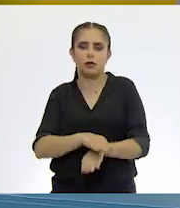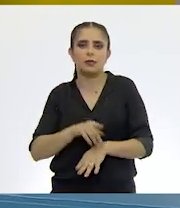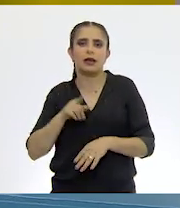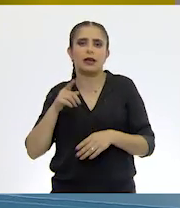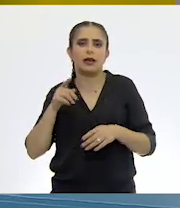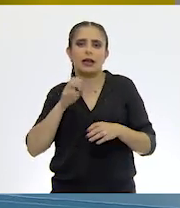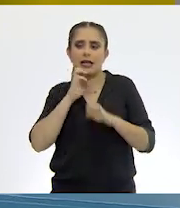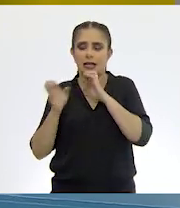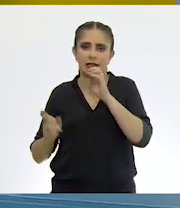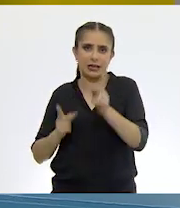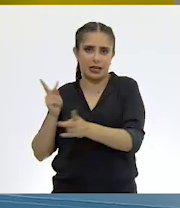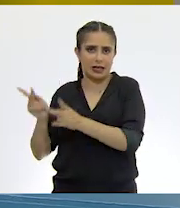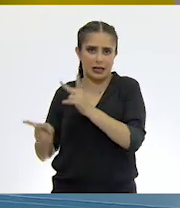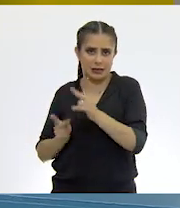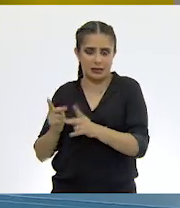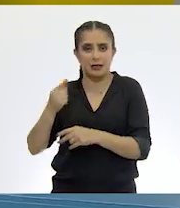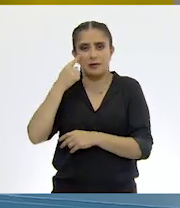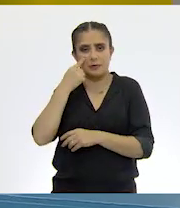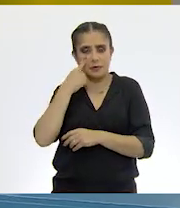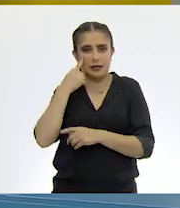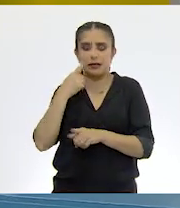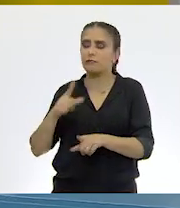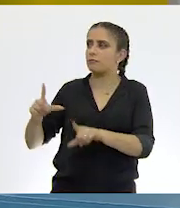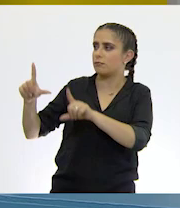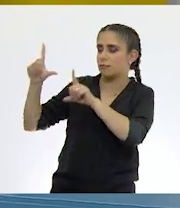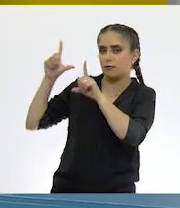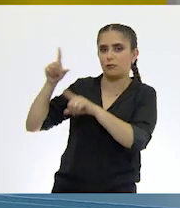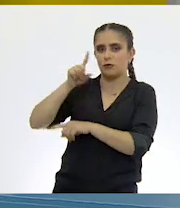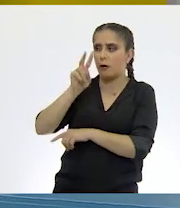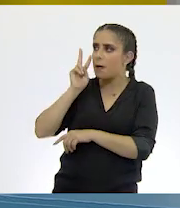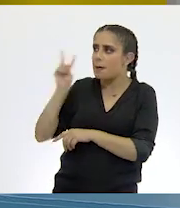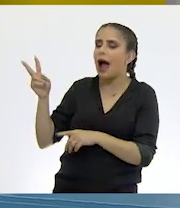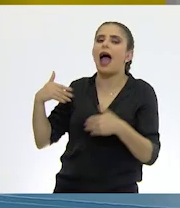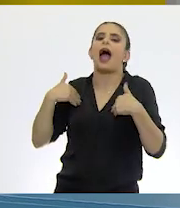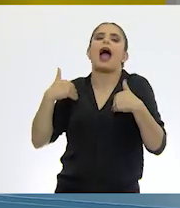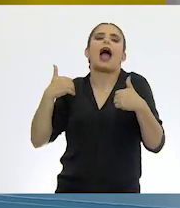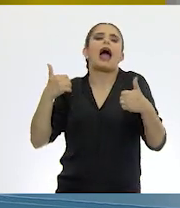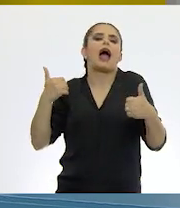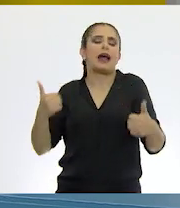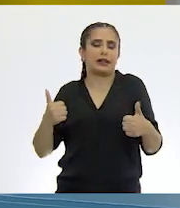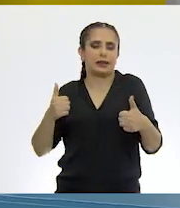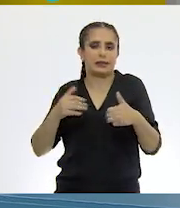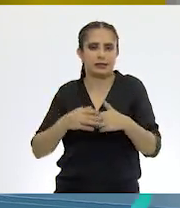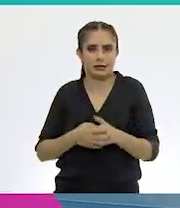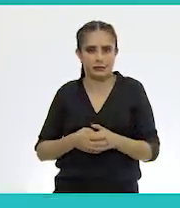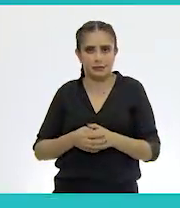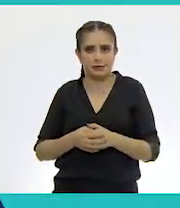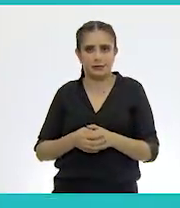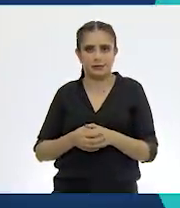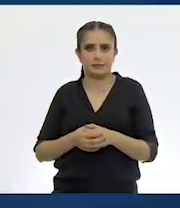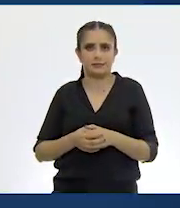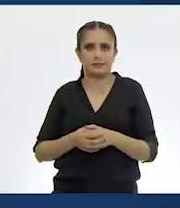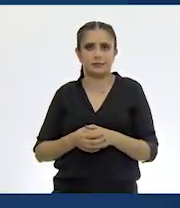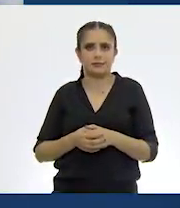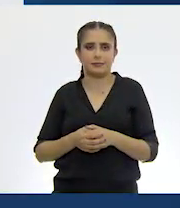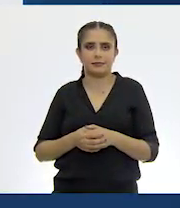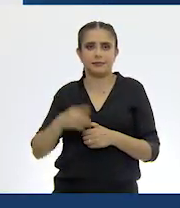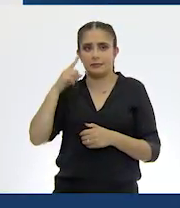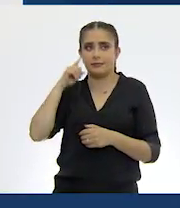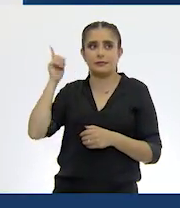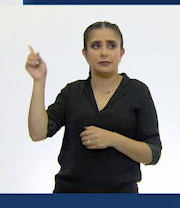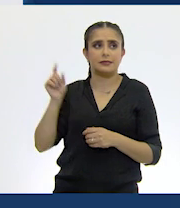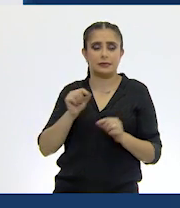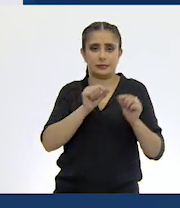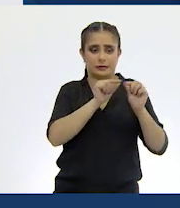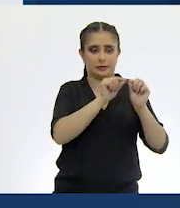entrevista, pero te voy a presentar la siguiente lámina para que revisemos esta información cuando utilizamos el guión largo. Y el guión largo